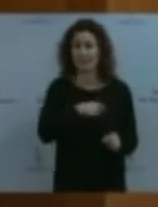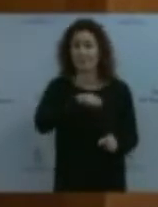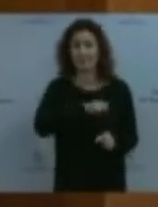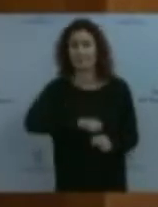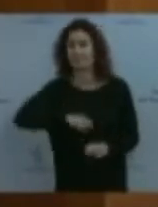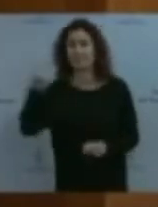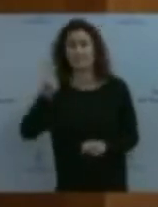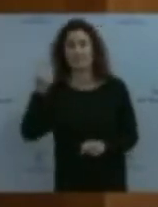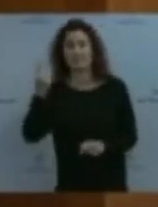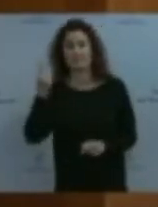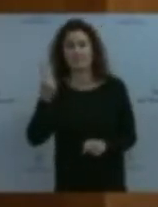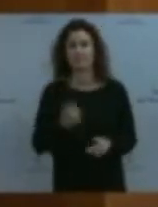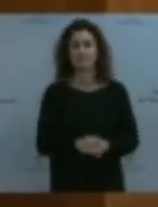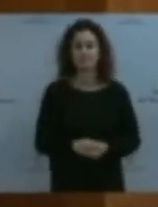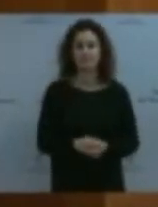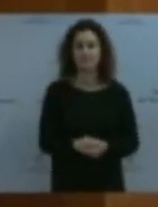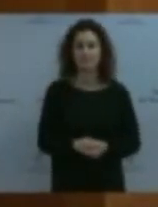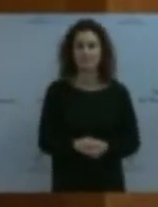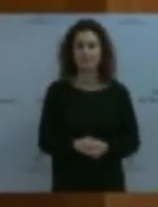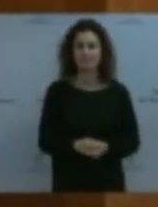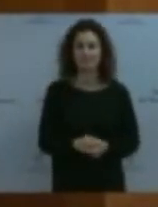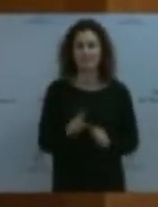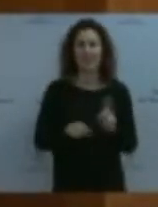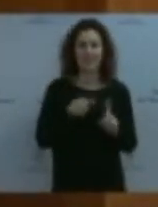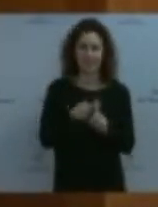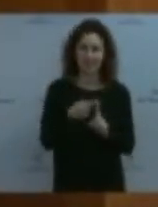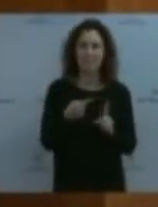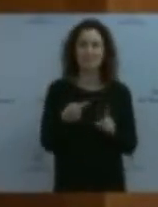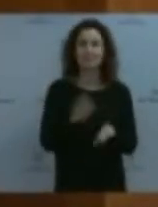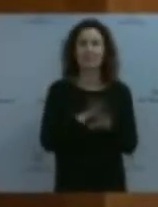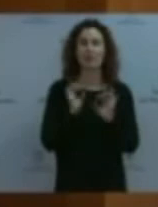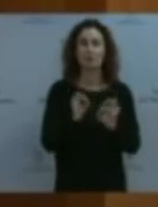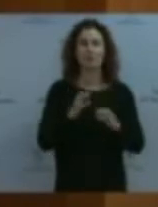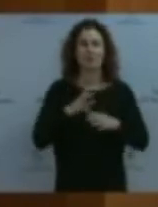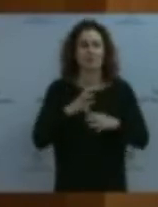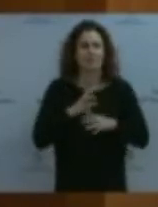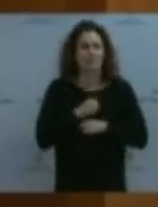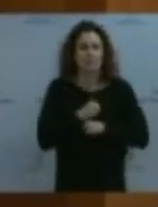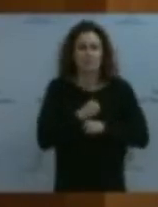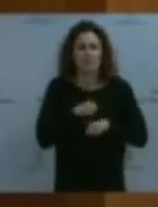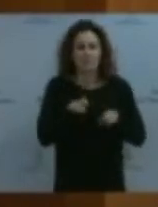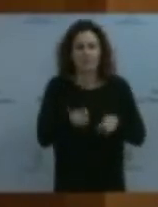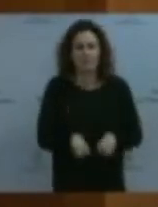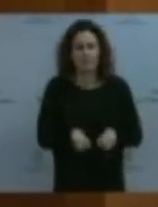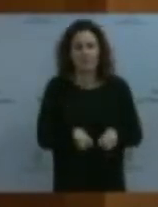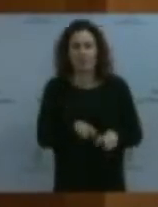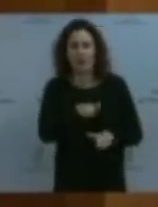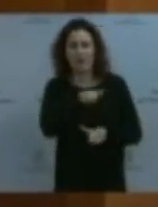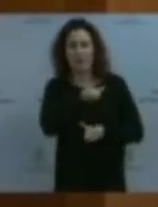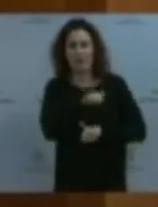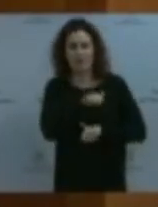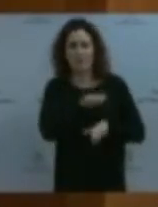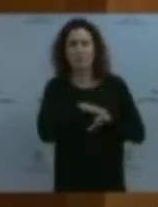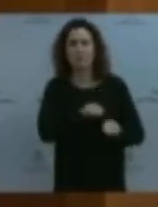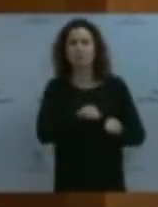Más, además, que para allargar una agonía ante la inacción y la pasividad de quienes deberían estar protegiendo un bien de todos los asturianes